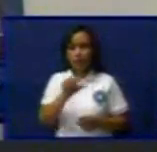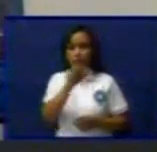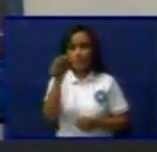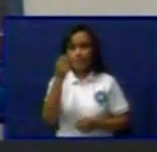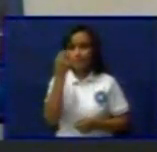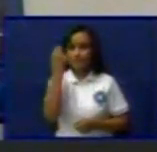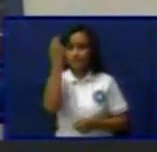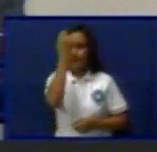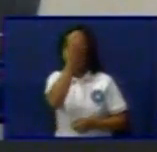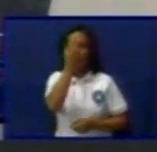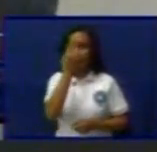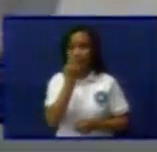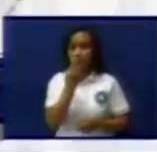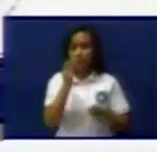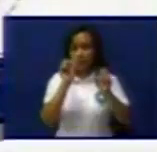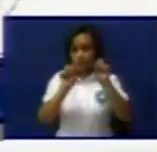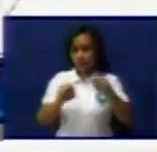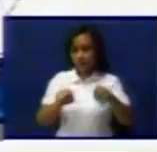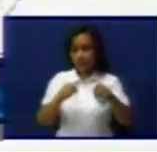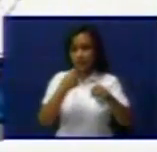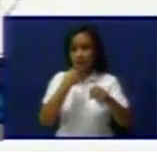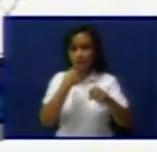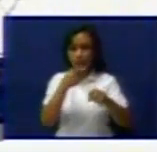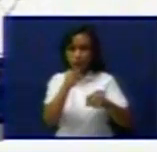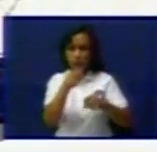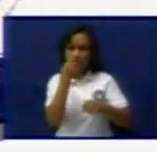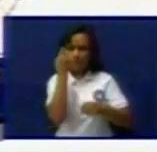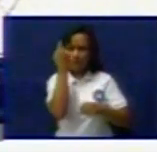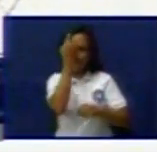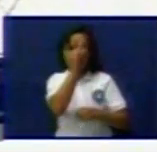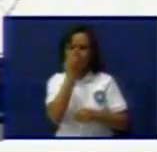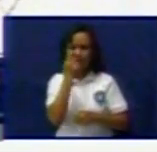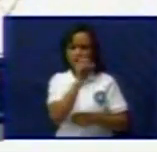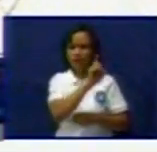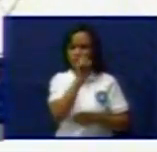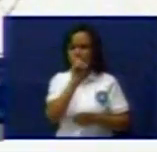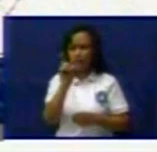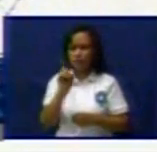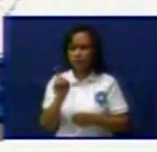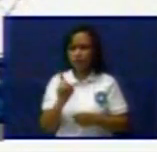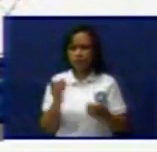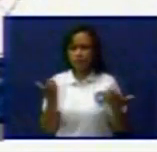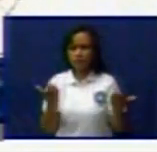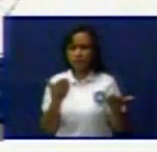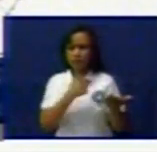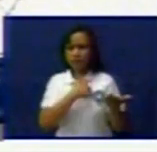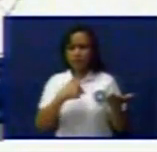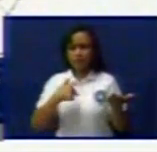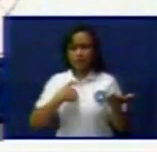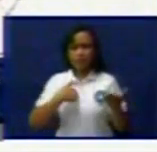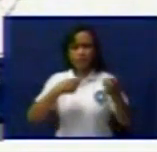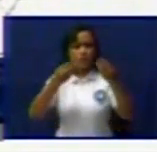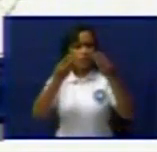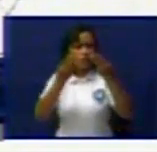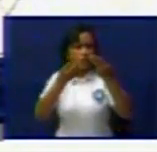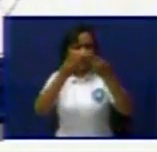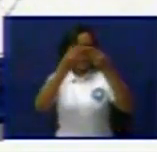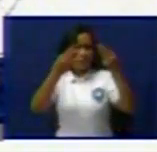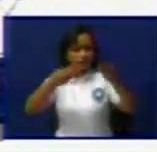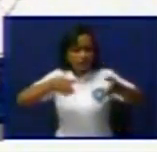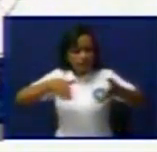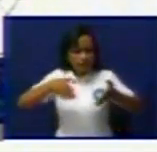Otra preocupación puede ser, ustedes preguntarán dónde se pondrán los